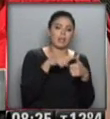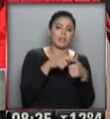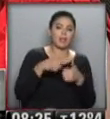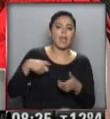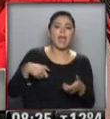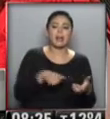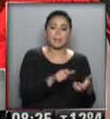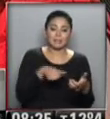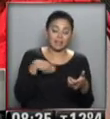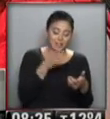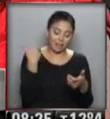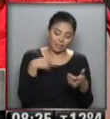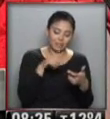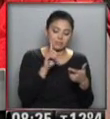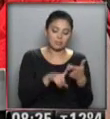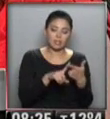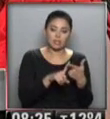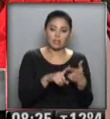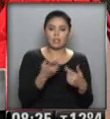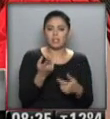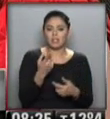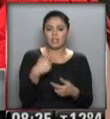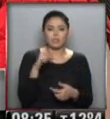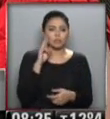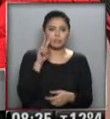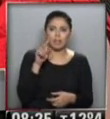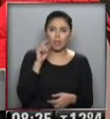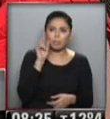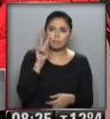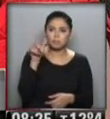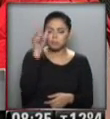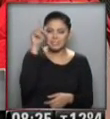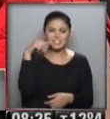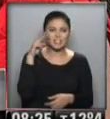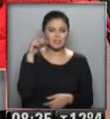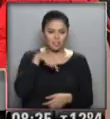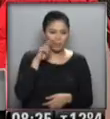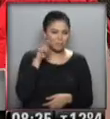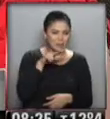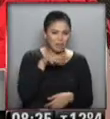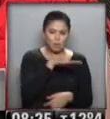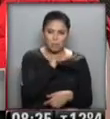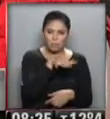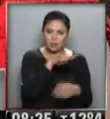se realizaban actividades de carpintería y bueno la verdad que es muy fuerte ver las consecuencias